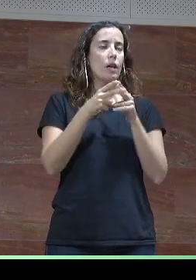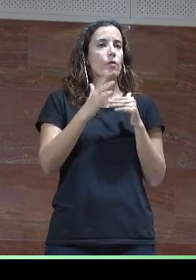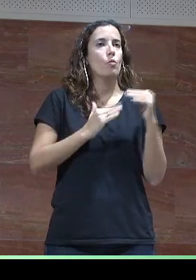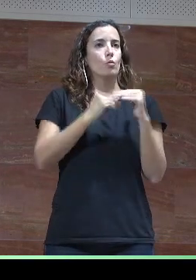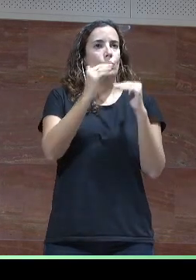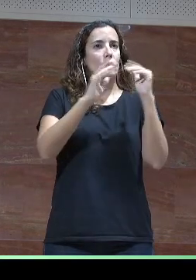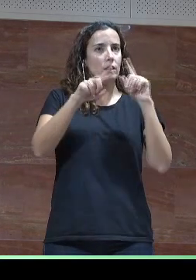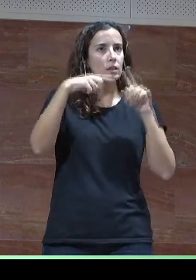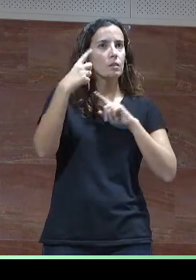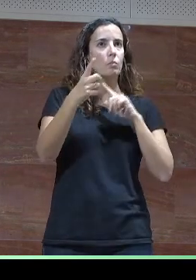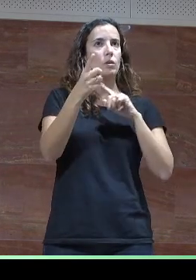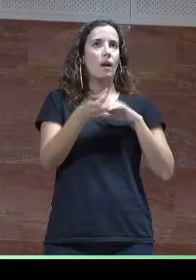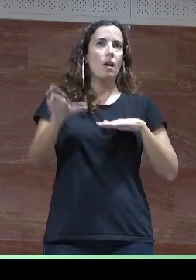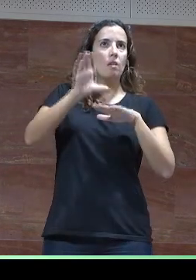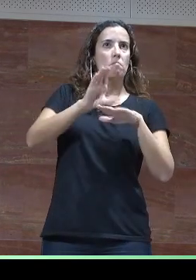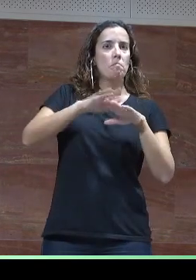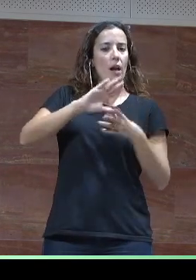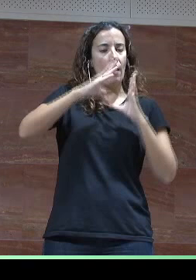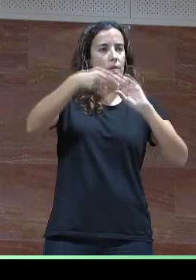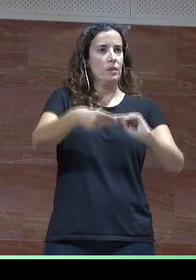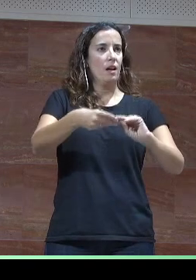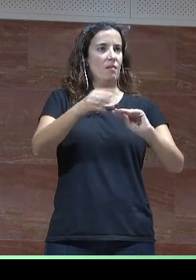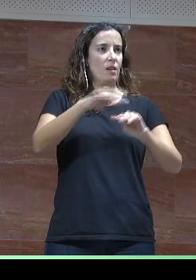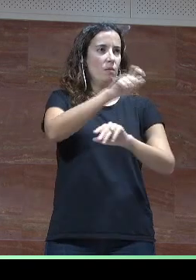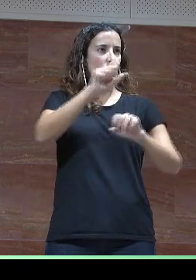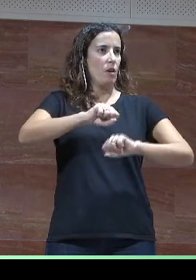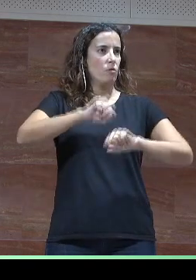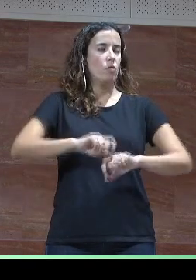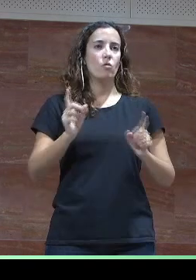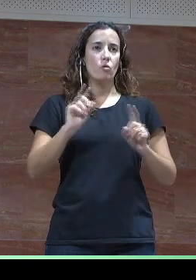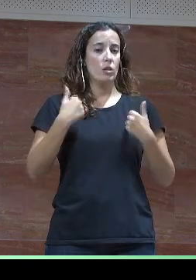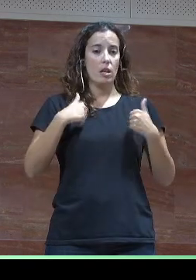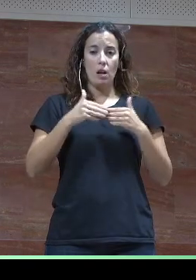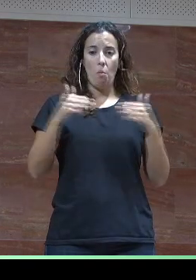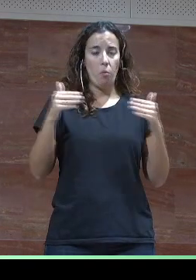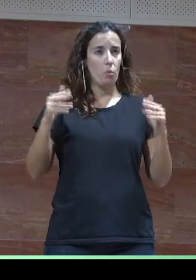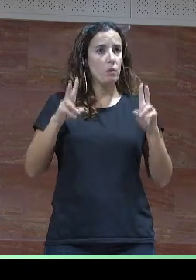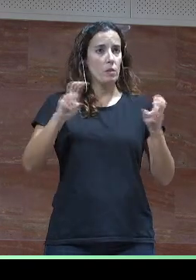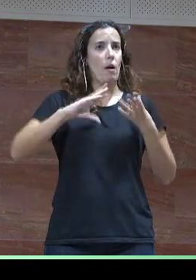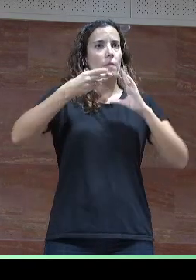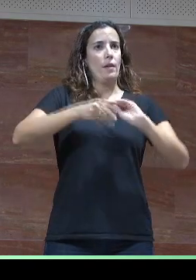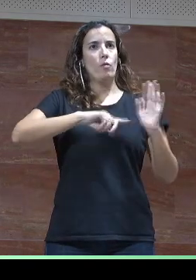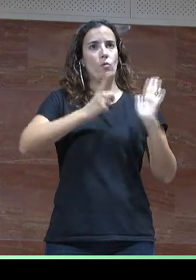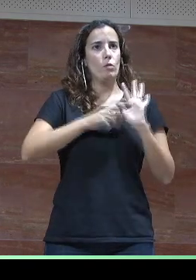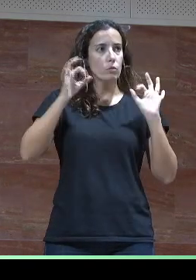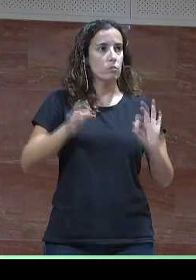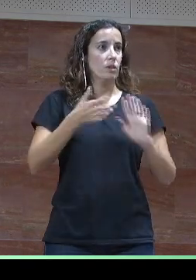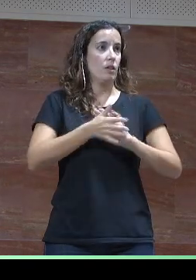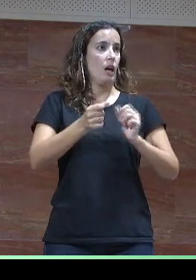la que luego no haya que invertir más para adaptarlo a la persona mayor, sino que desde el principio esté adaptada, en cuyo caso no habrá más